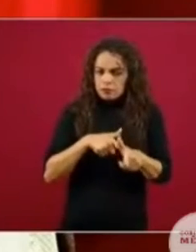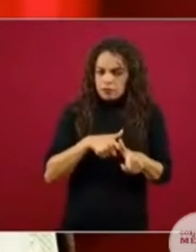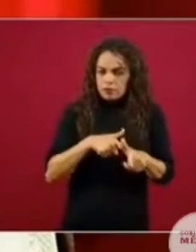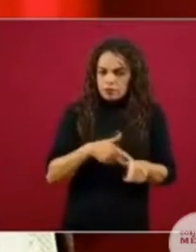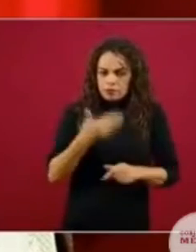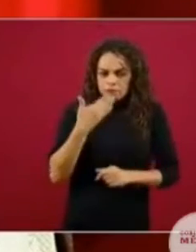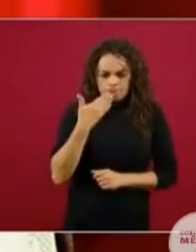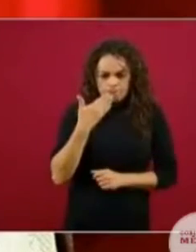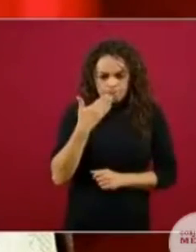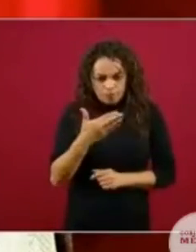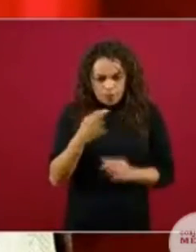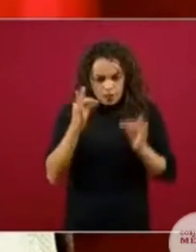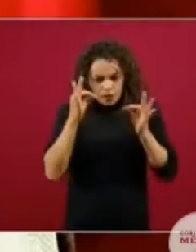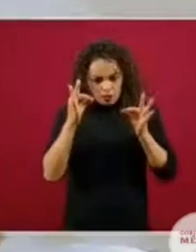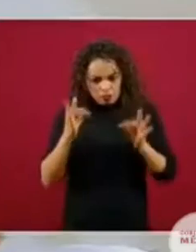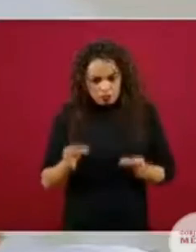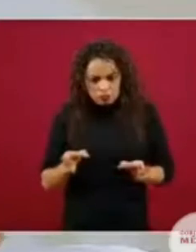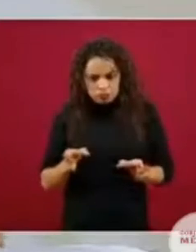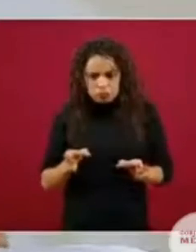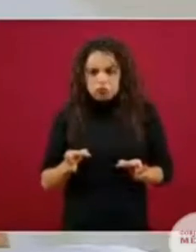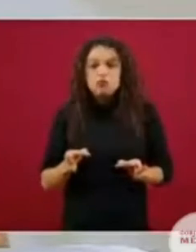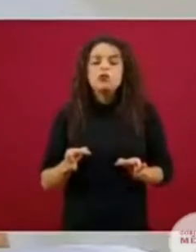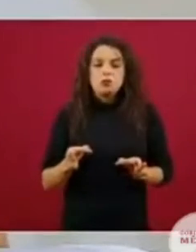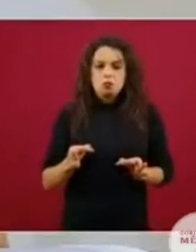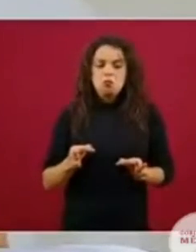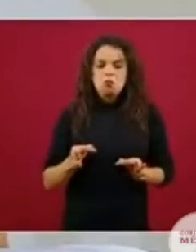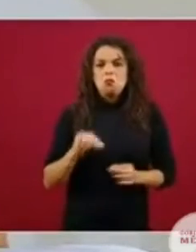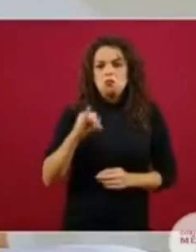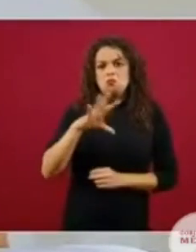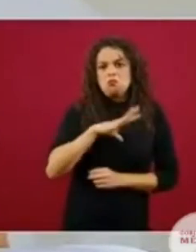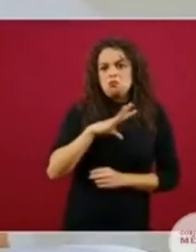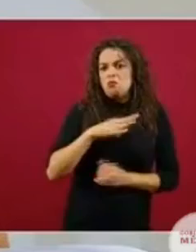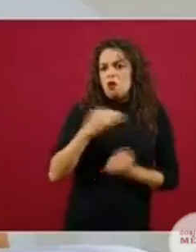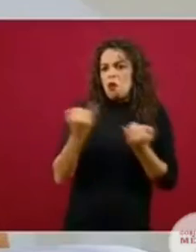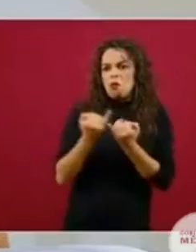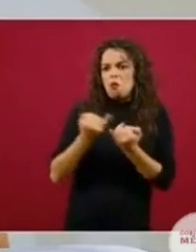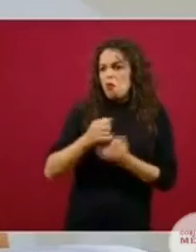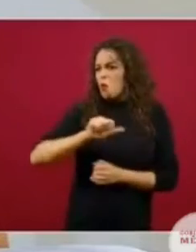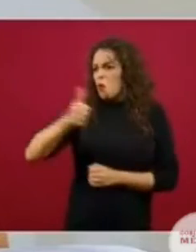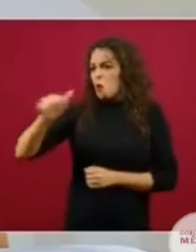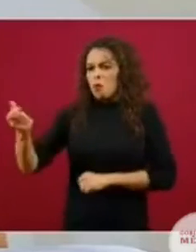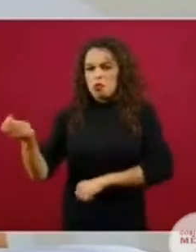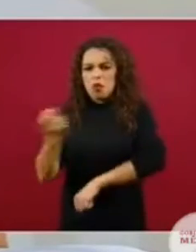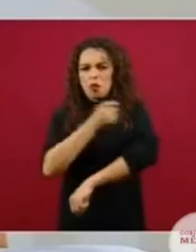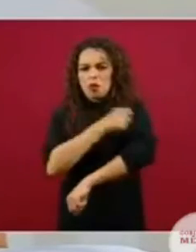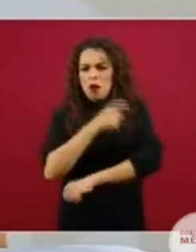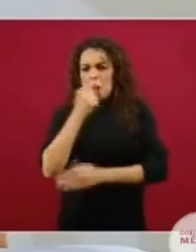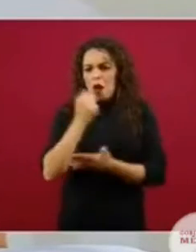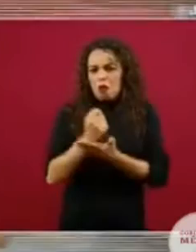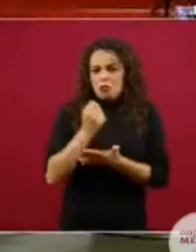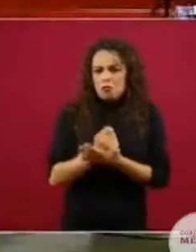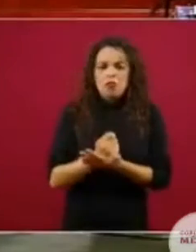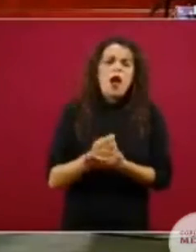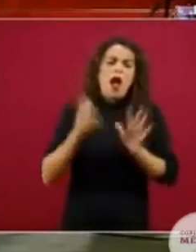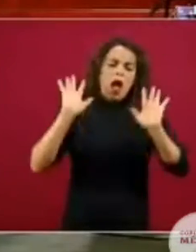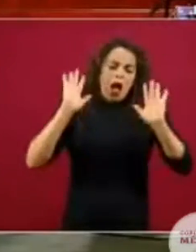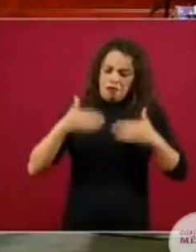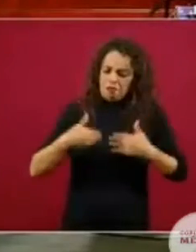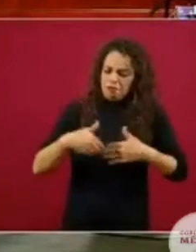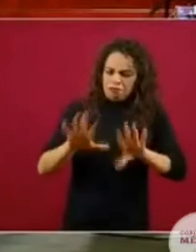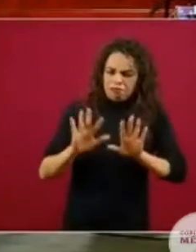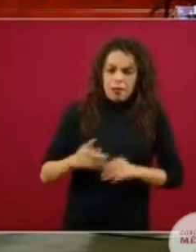adecuadamente la inmunidad como lo hay para la mayor parte de las vacunas y de los tratamientos pues adelante si requiere un refuerzo